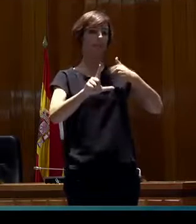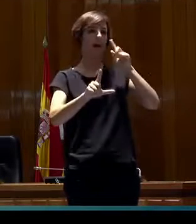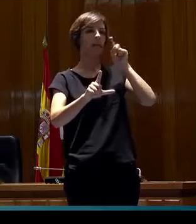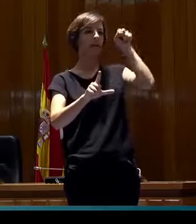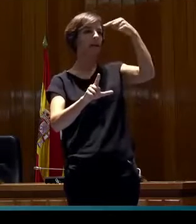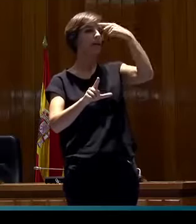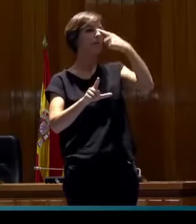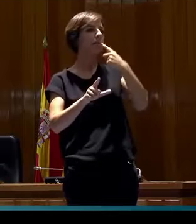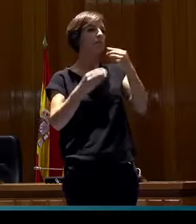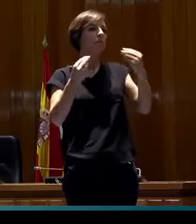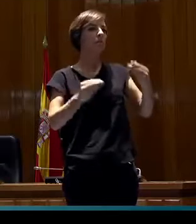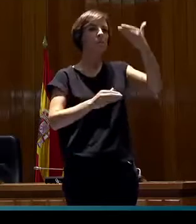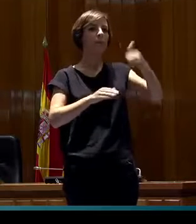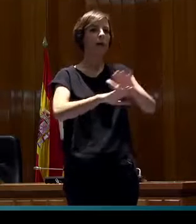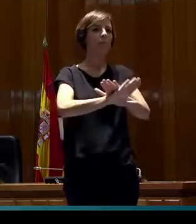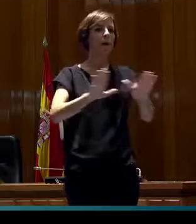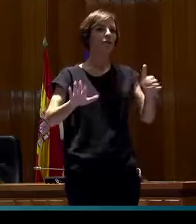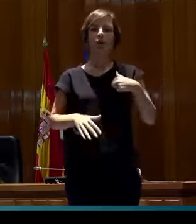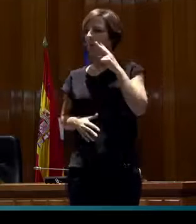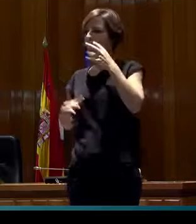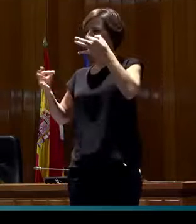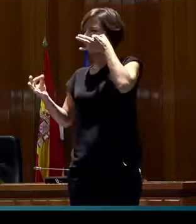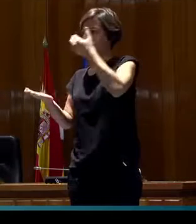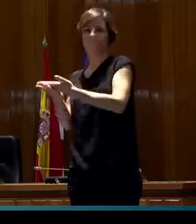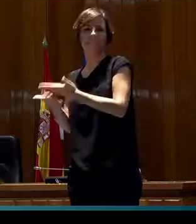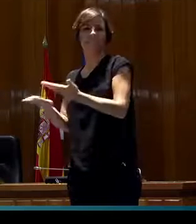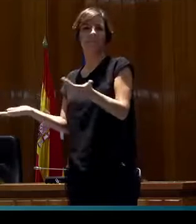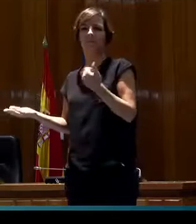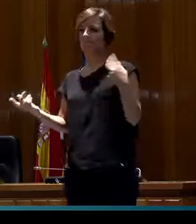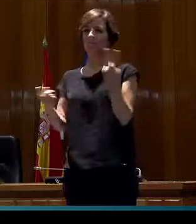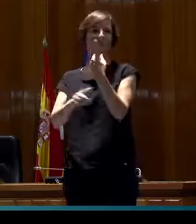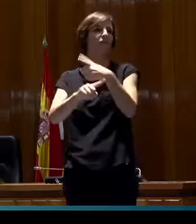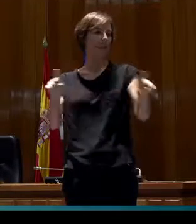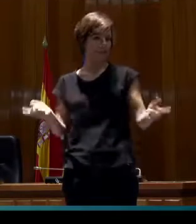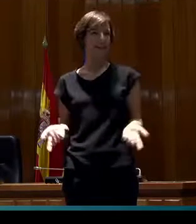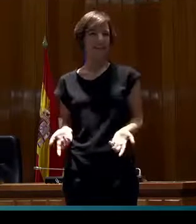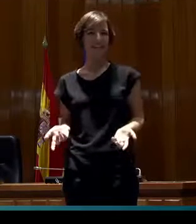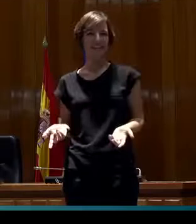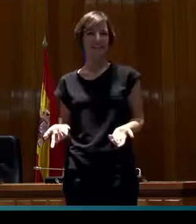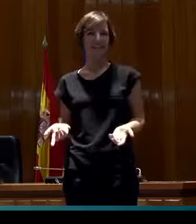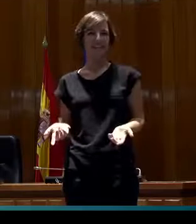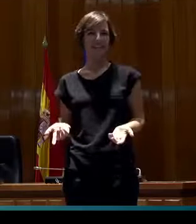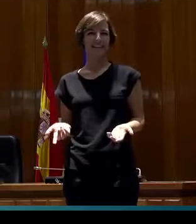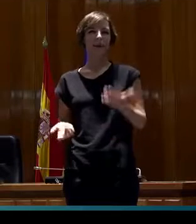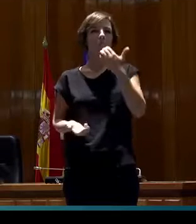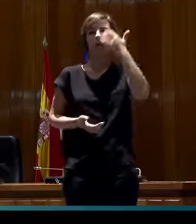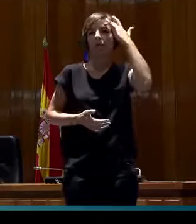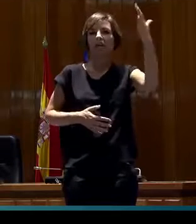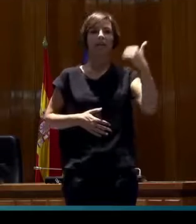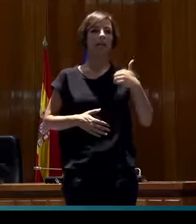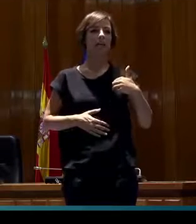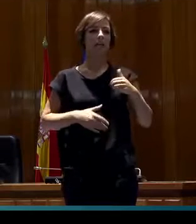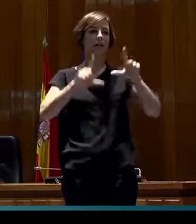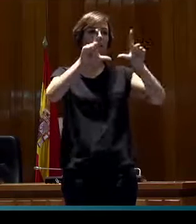imagen sobre mi cuerpo en 3 dimensiones que verla sobre una imagen, sobre una imagen bidimensional en que la mano se solapa,